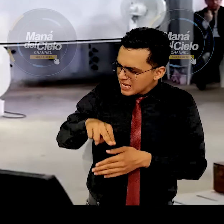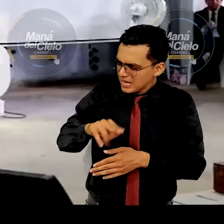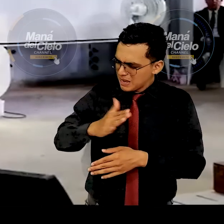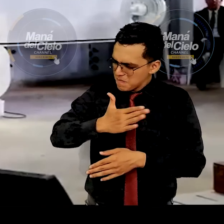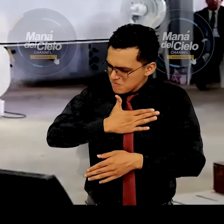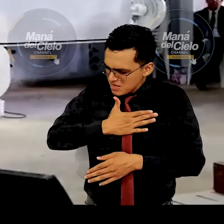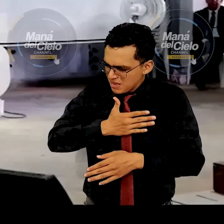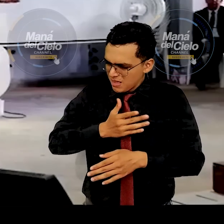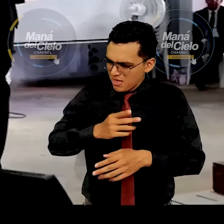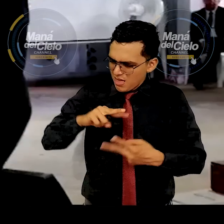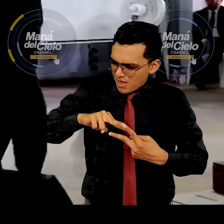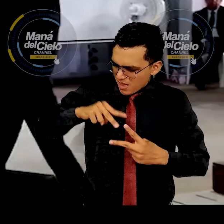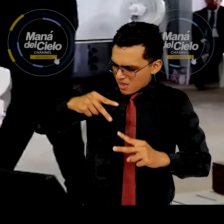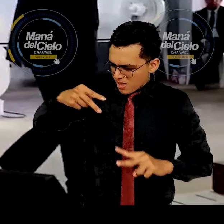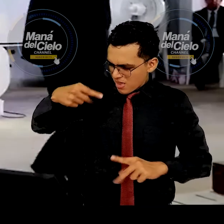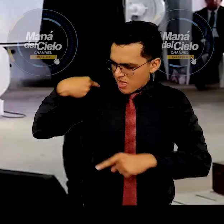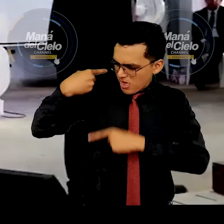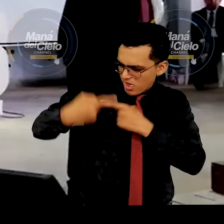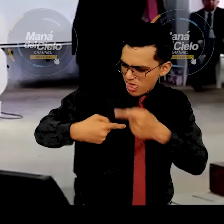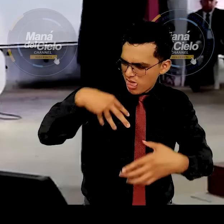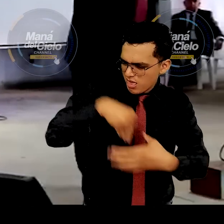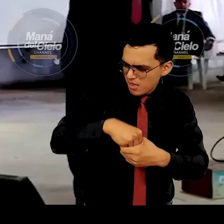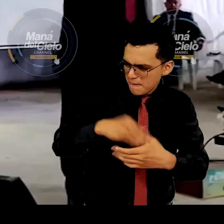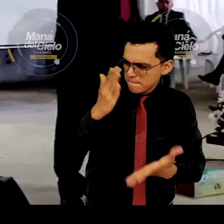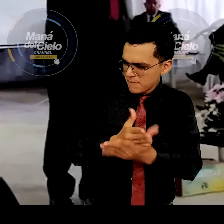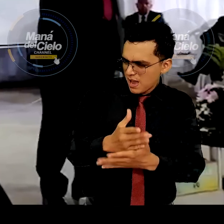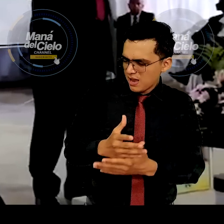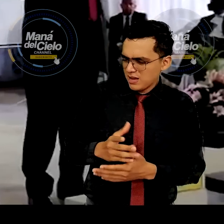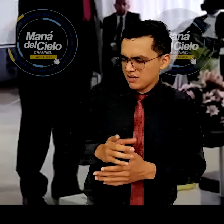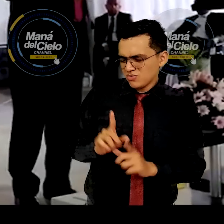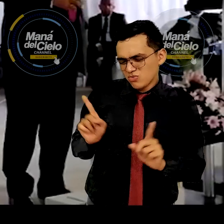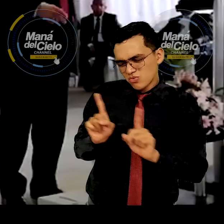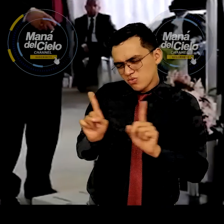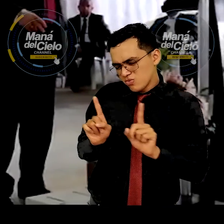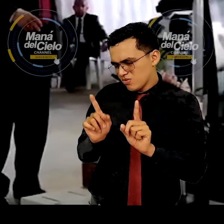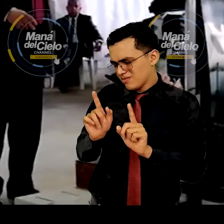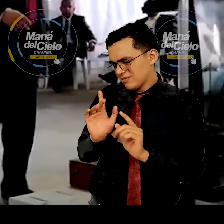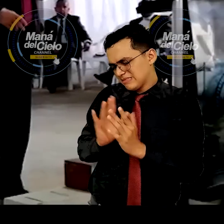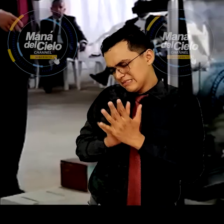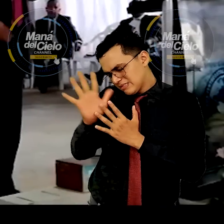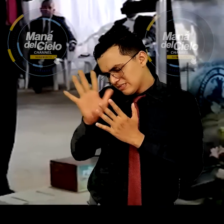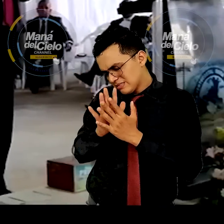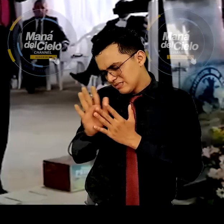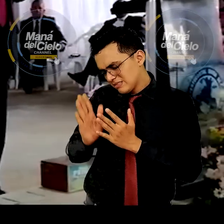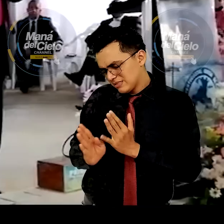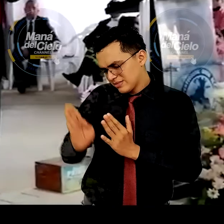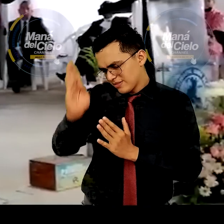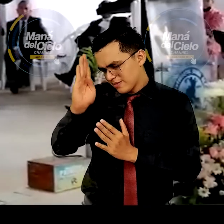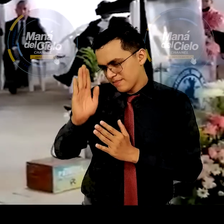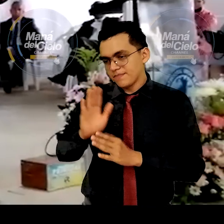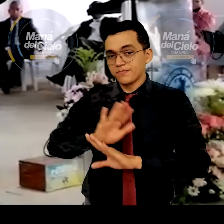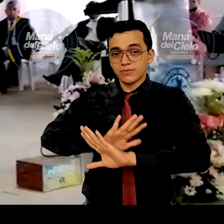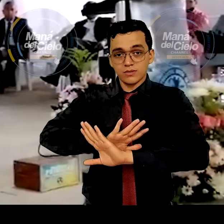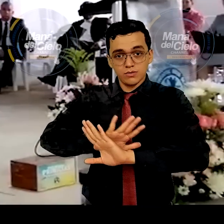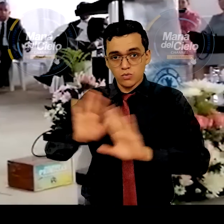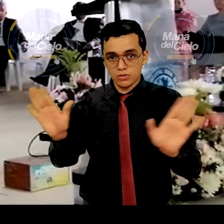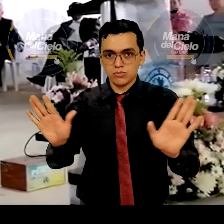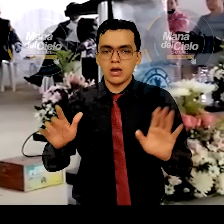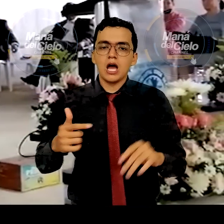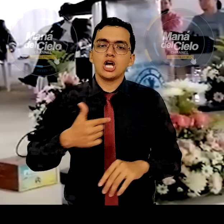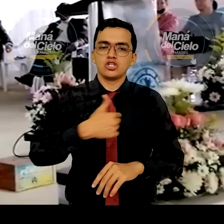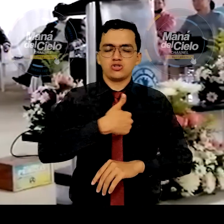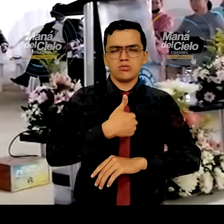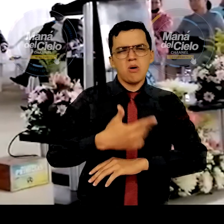Eso fue una experiencia muy grande. Yo prediqué esa noche. Y francamente, lo que pasó esa